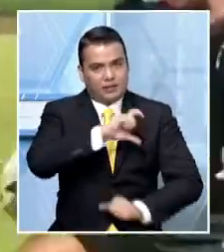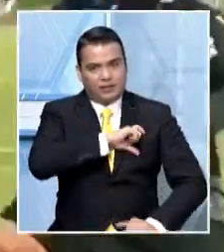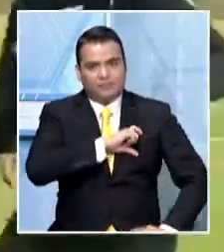verdiblanca